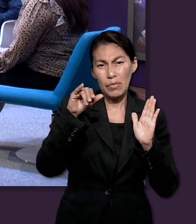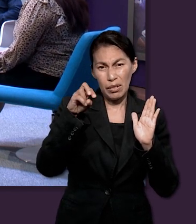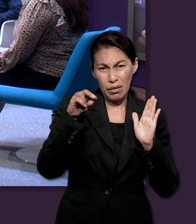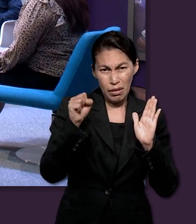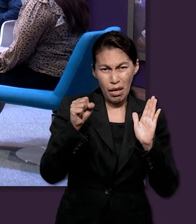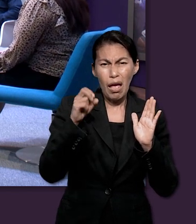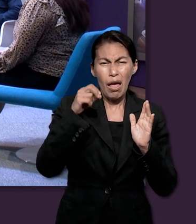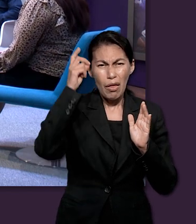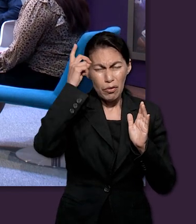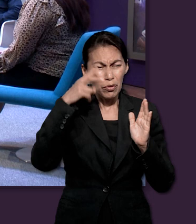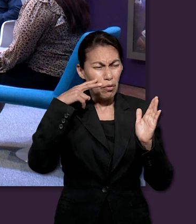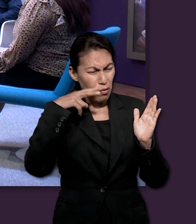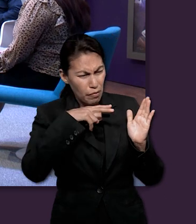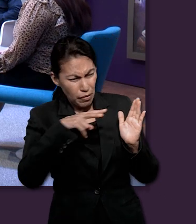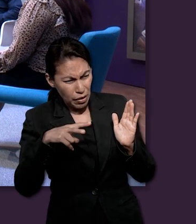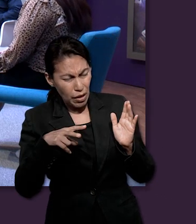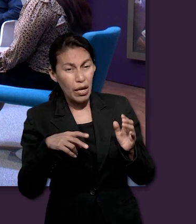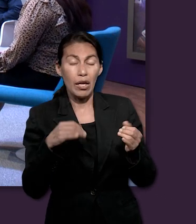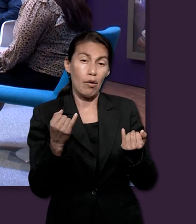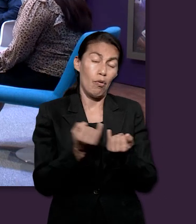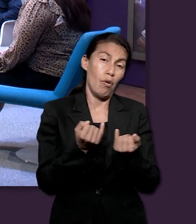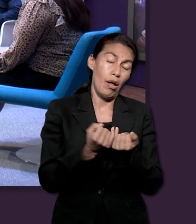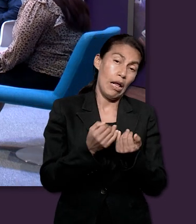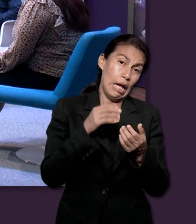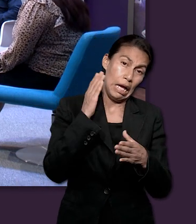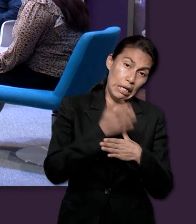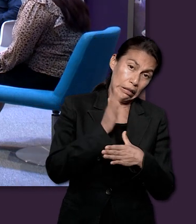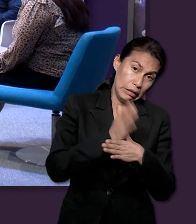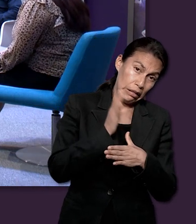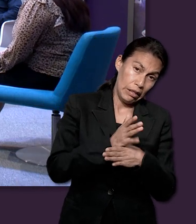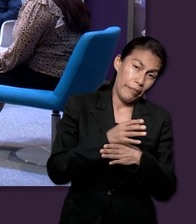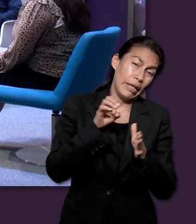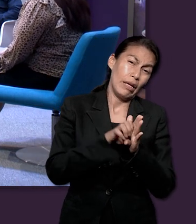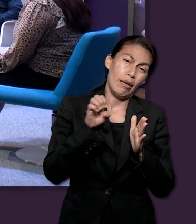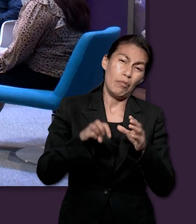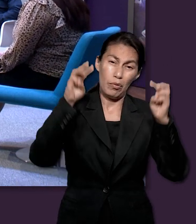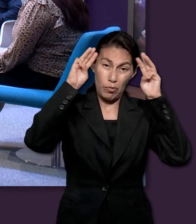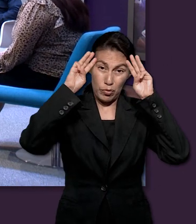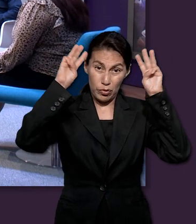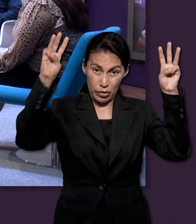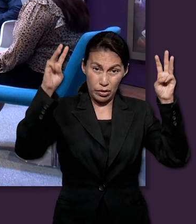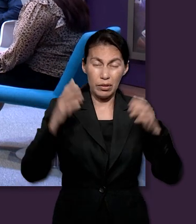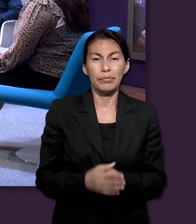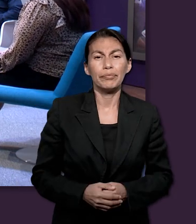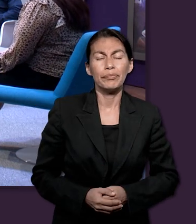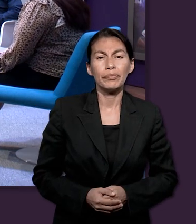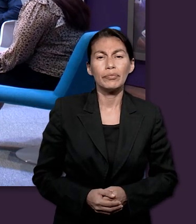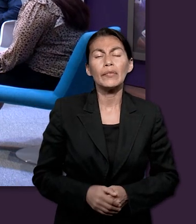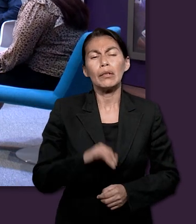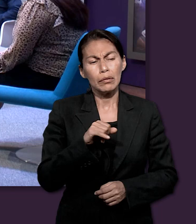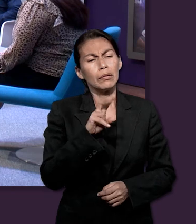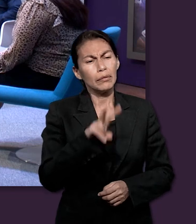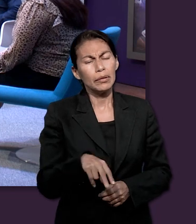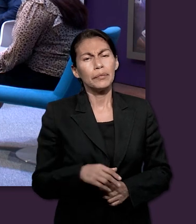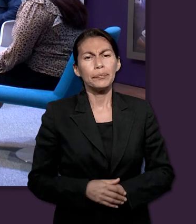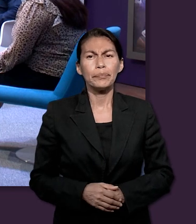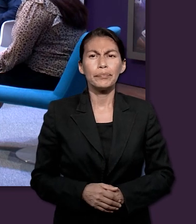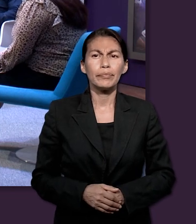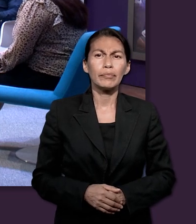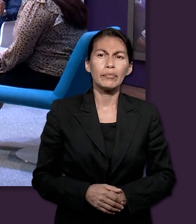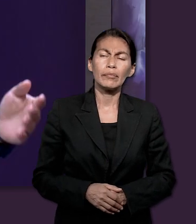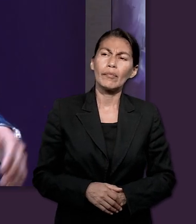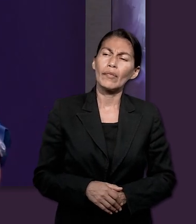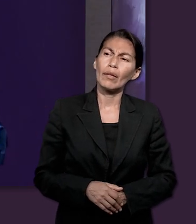es una de las cosas que también, pues, son castigadas cuando no se tiene la disciplina necesaria. Así es. Sí,